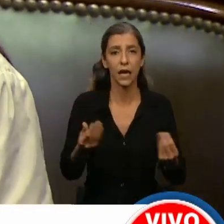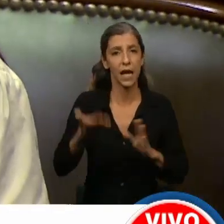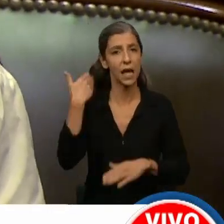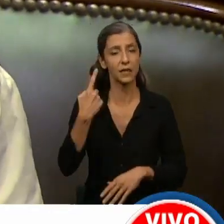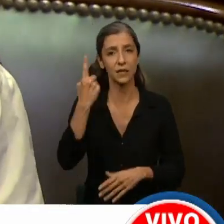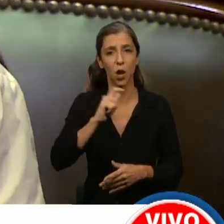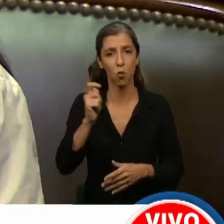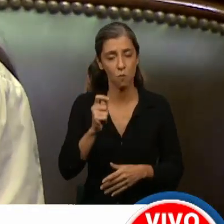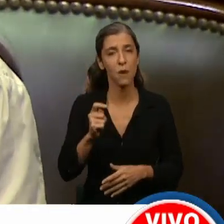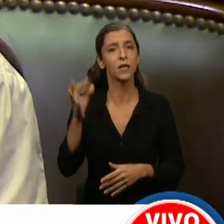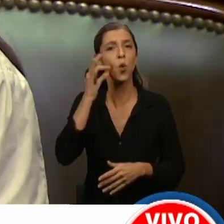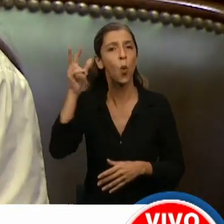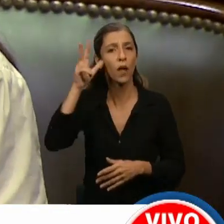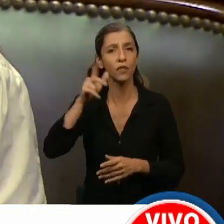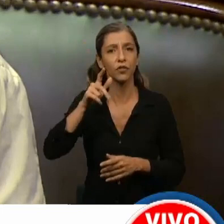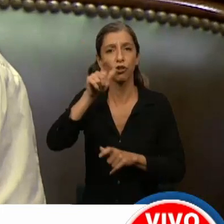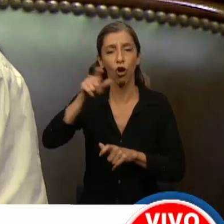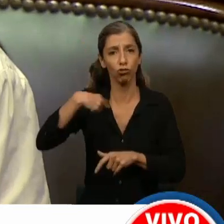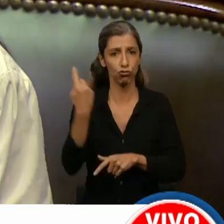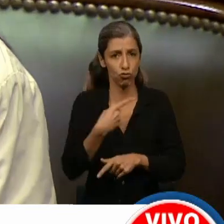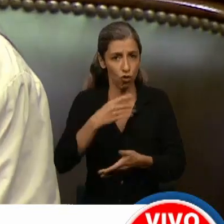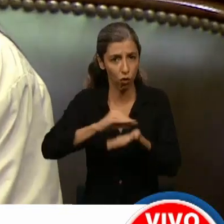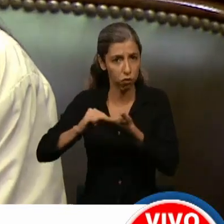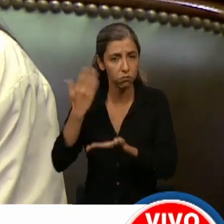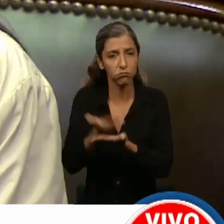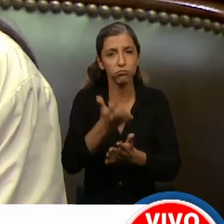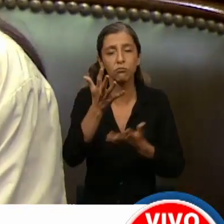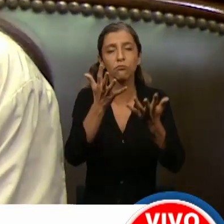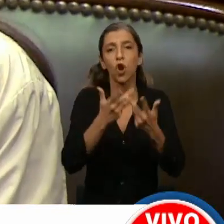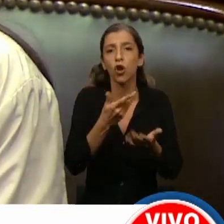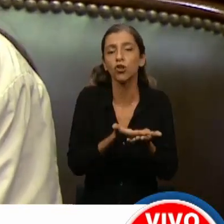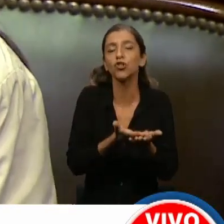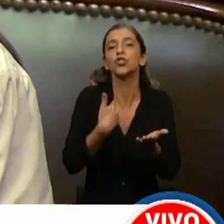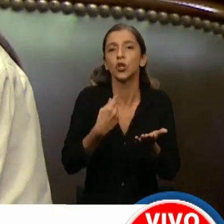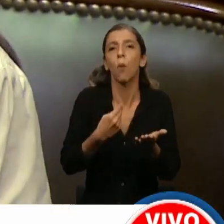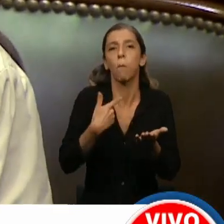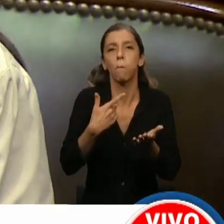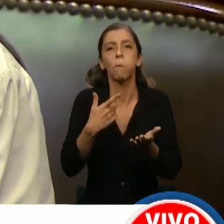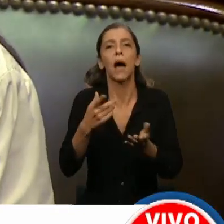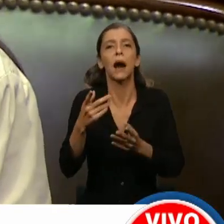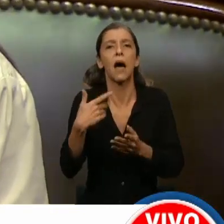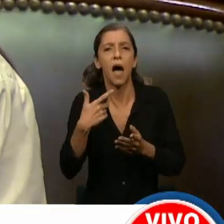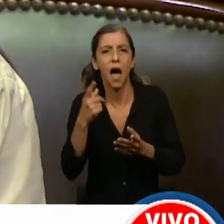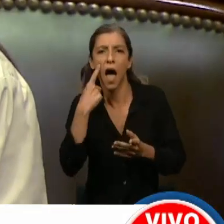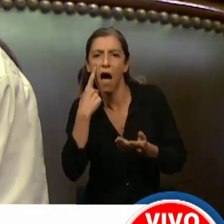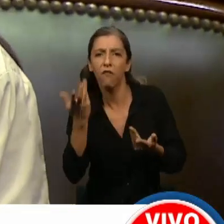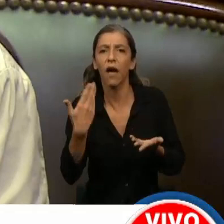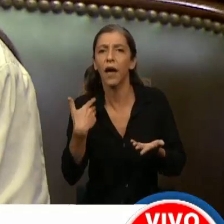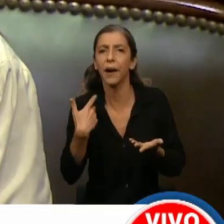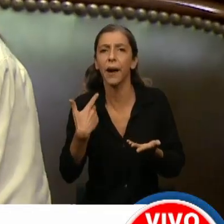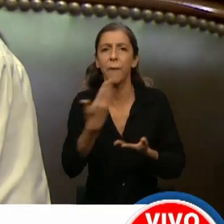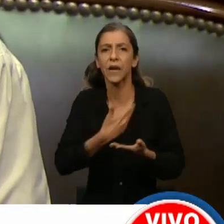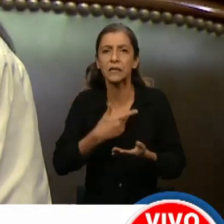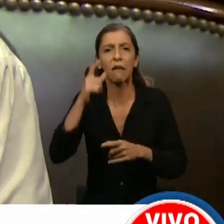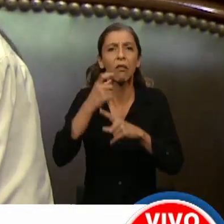diputados presentamos un proyecto para regular, volver a regular las asignaciones a los expresidentes y vicepresidentes de Argentina.